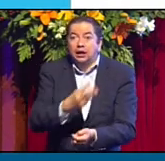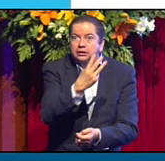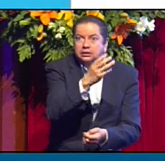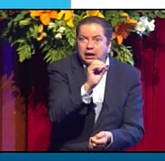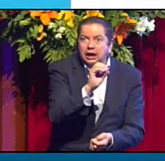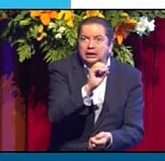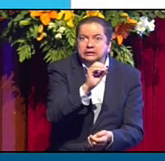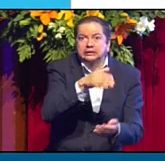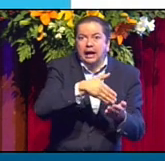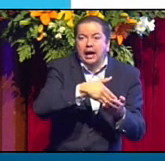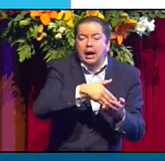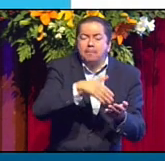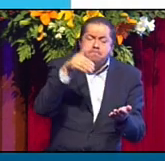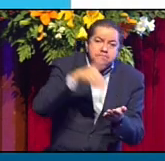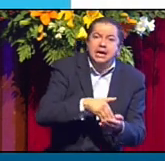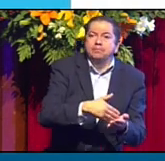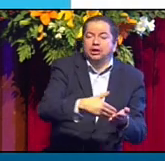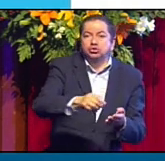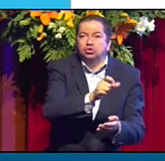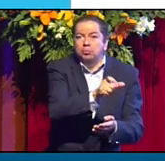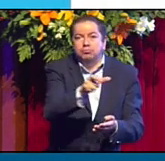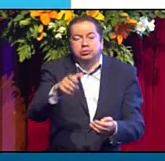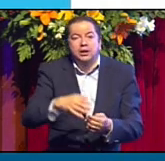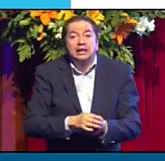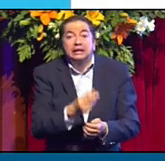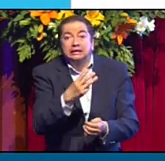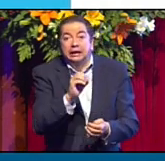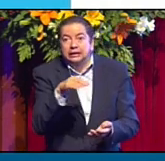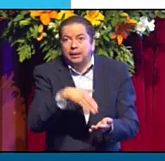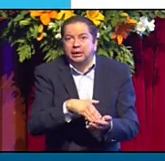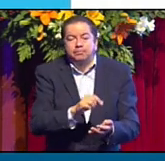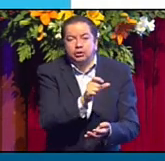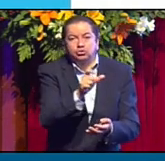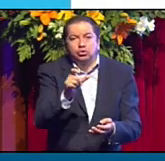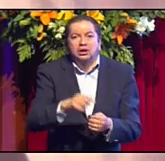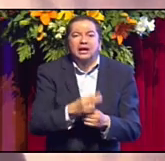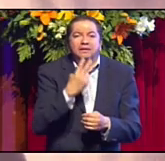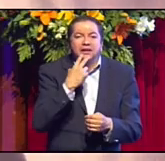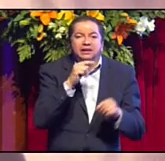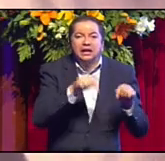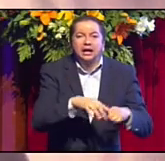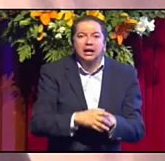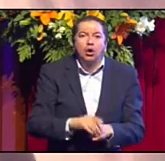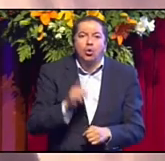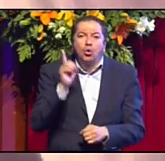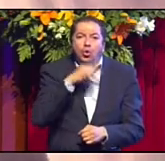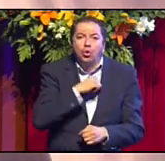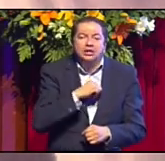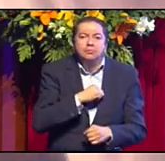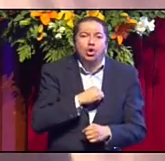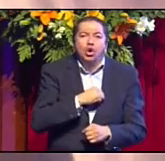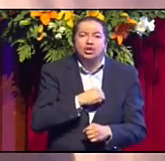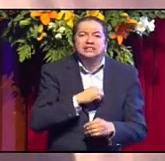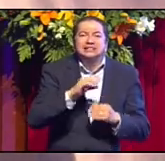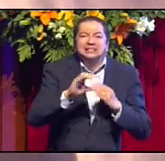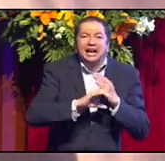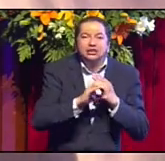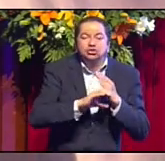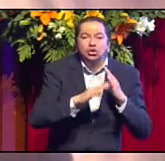que viven en nuestra comuna? Según el censo proyectado al año 2020, ya que el último censo fue el 2017,